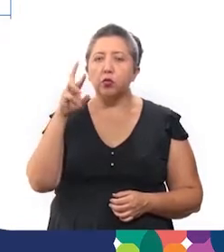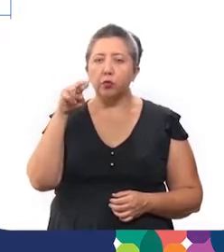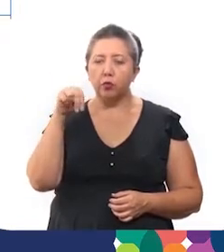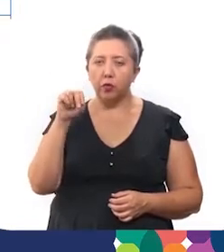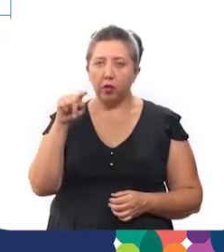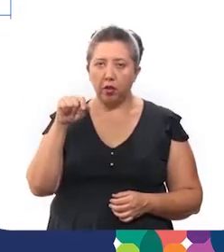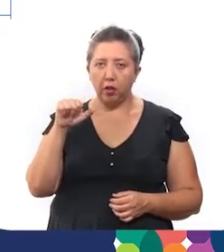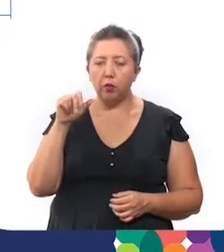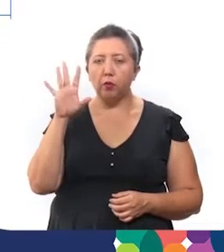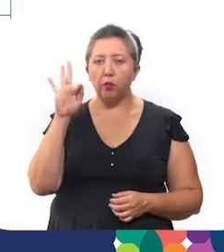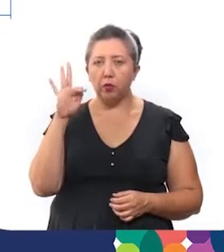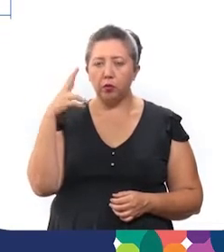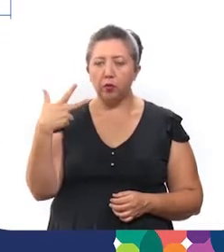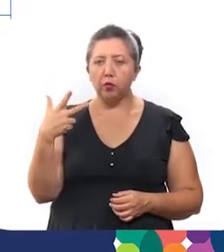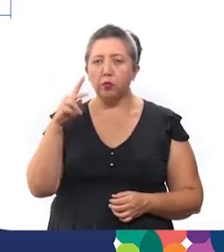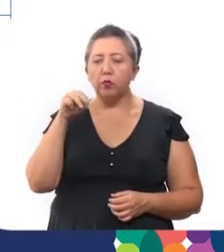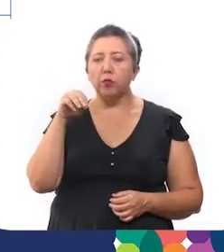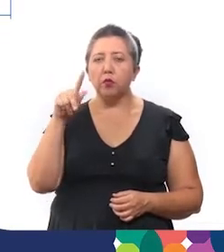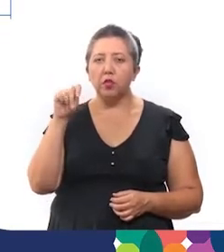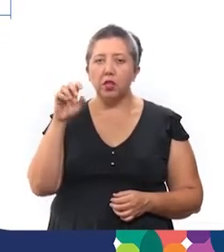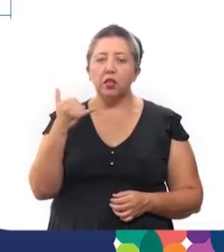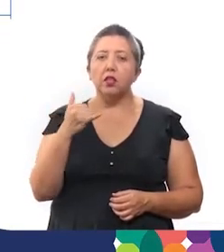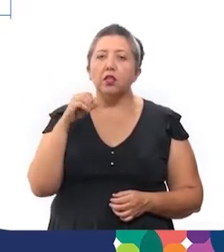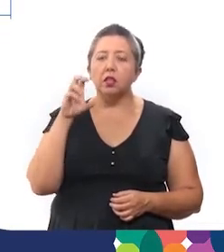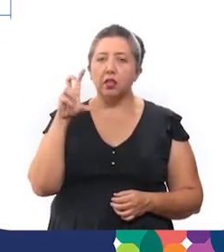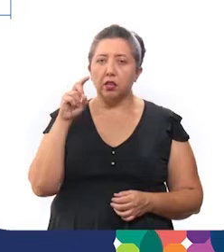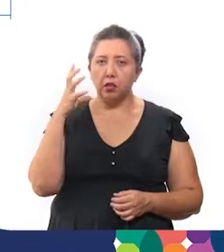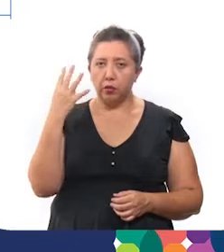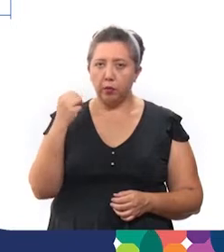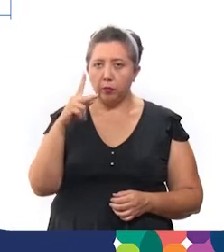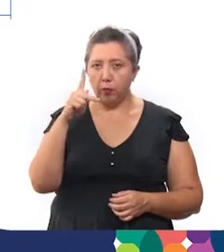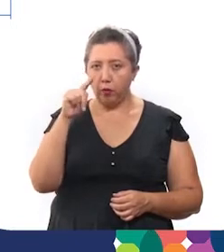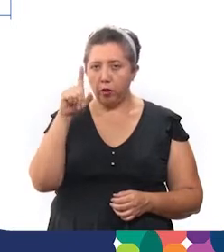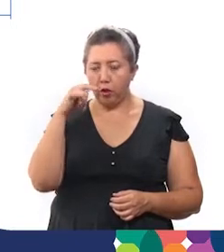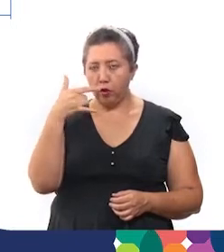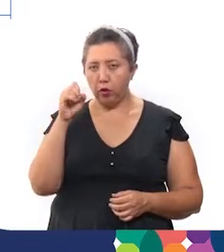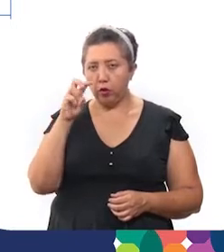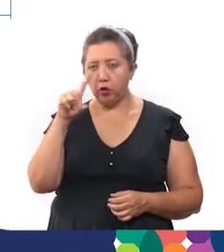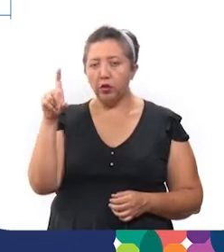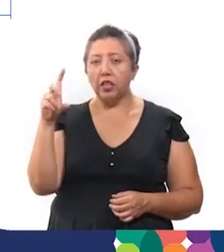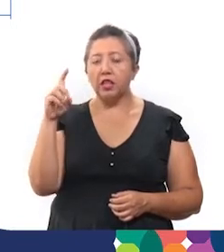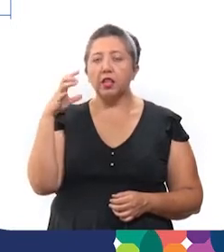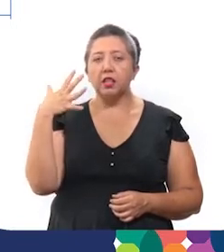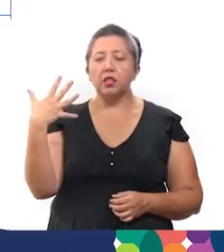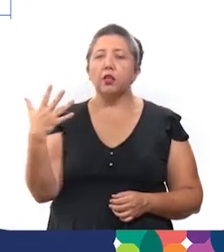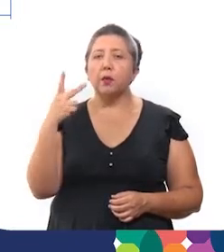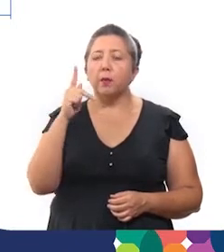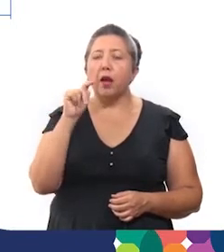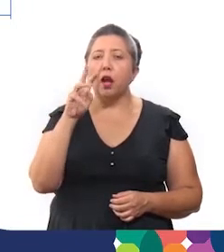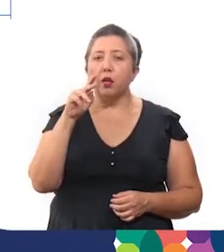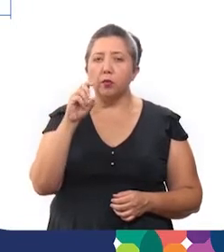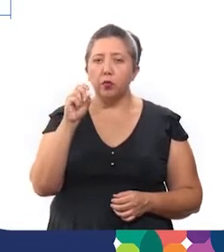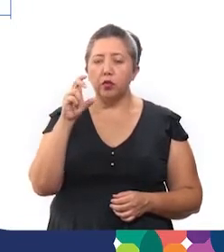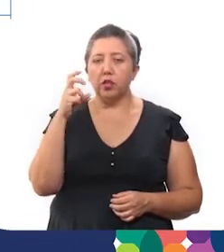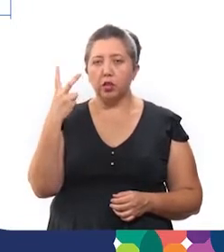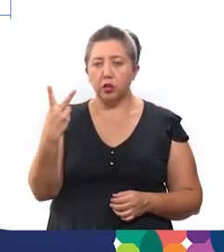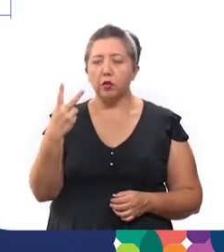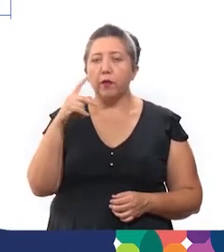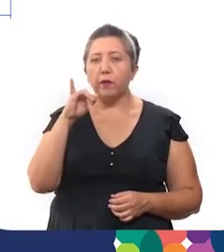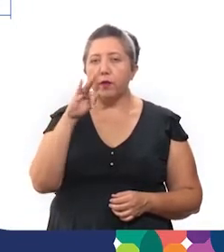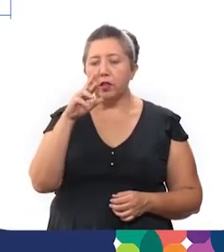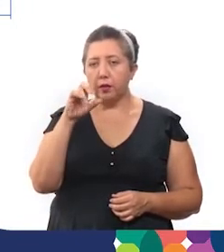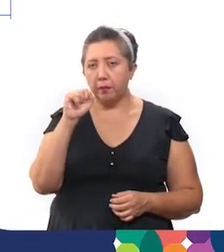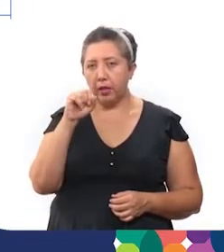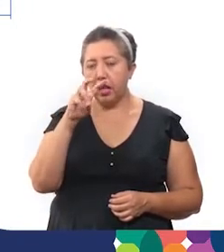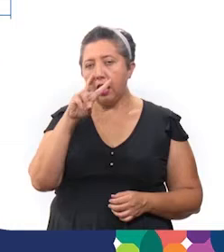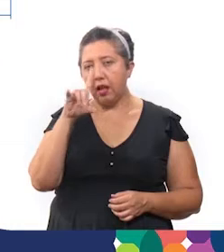Hidalgo 48, Mulsay 39, Polígono 108 35, Pacaptún 32, Fidel